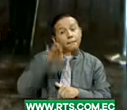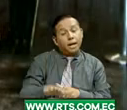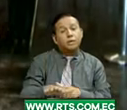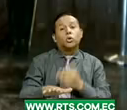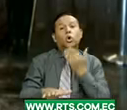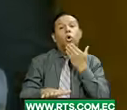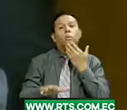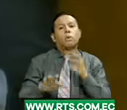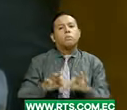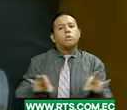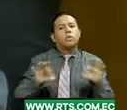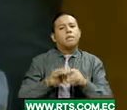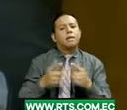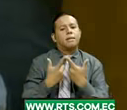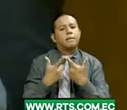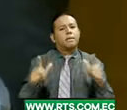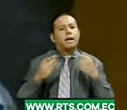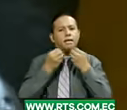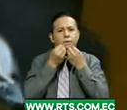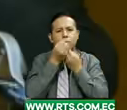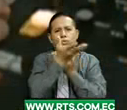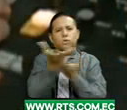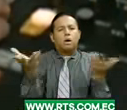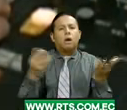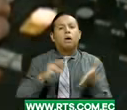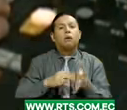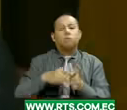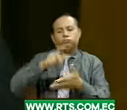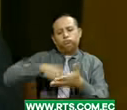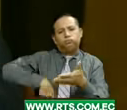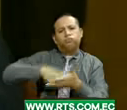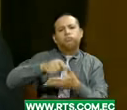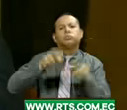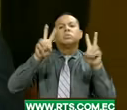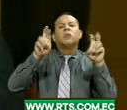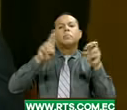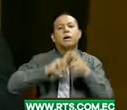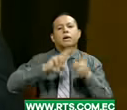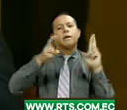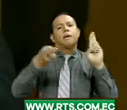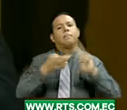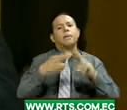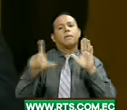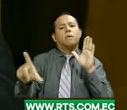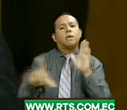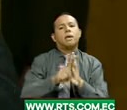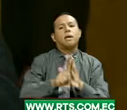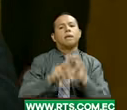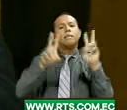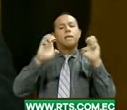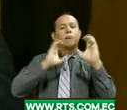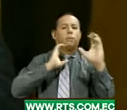expresión, firmó el decreto que elimina el reglamento a la ley de comunicación. Nosotros hoy hemos tomado una decisión: